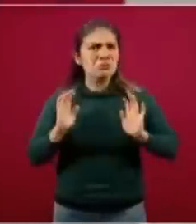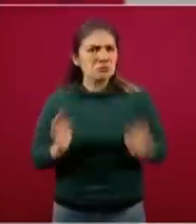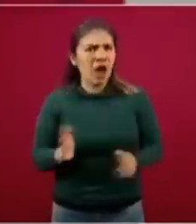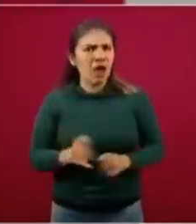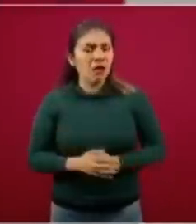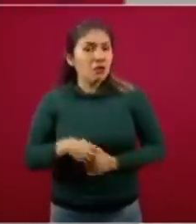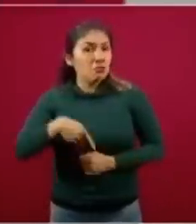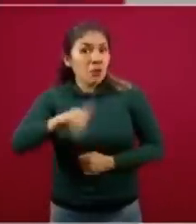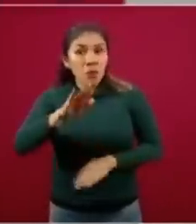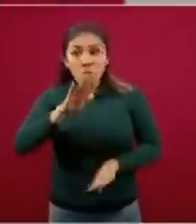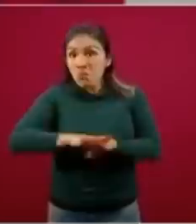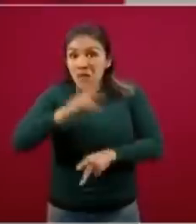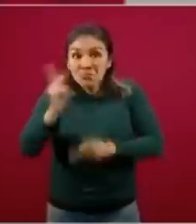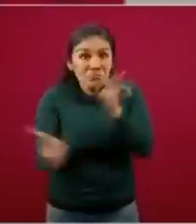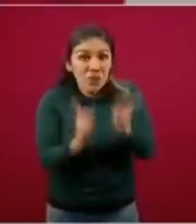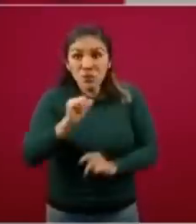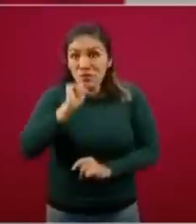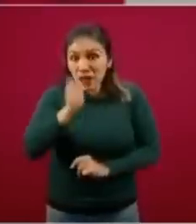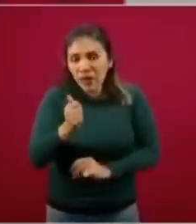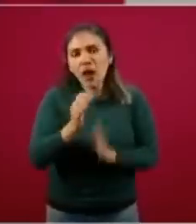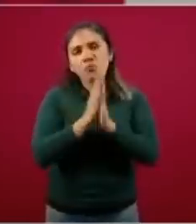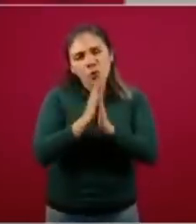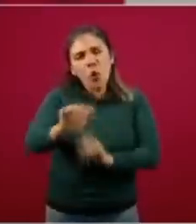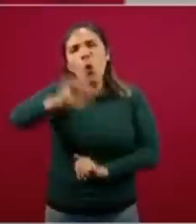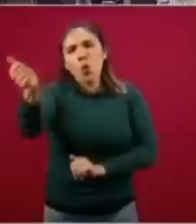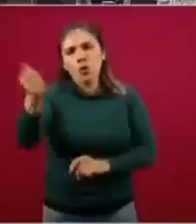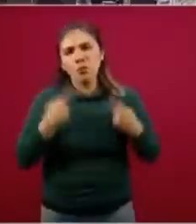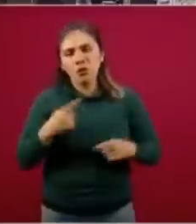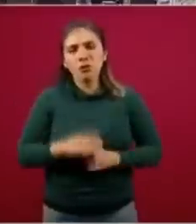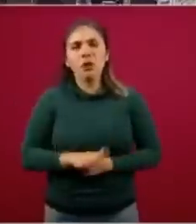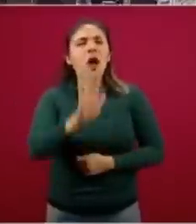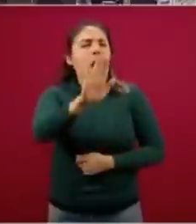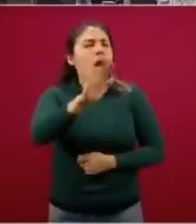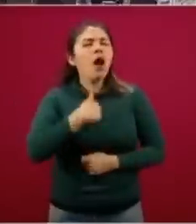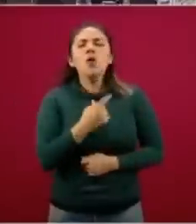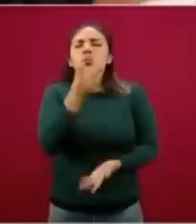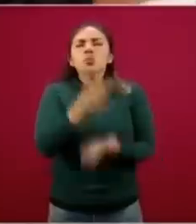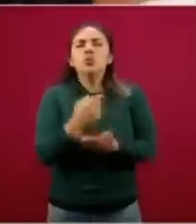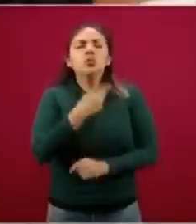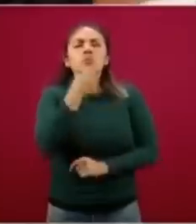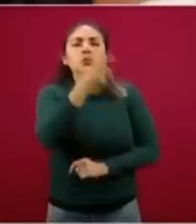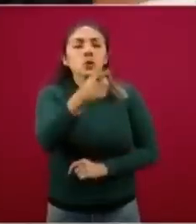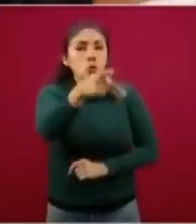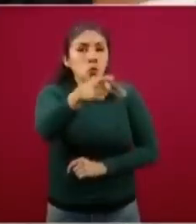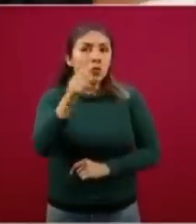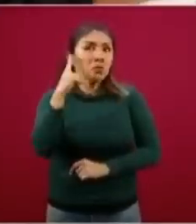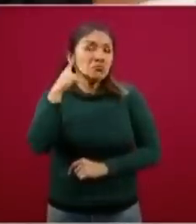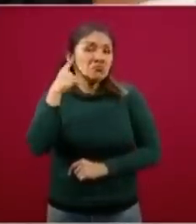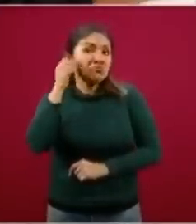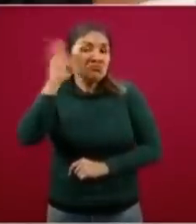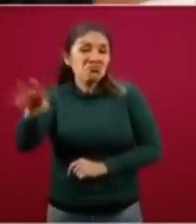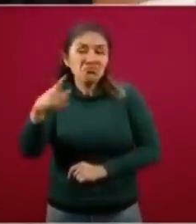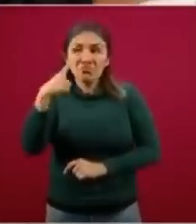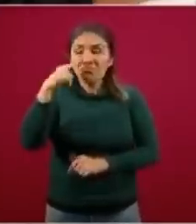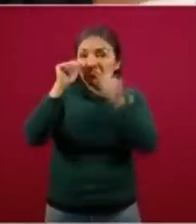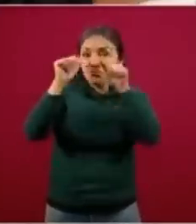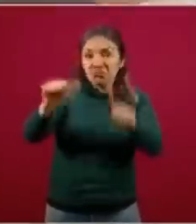no tiene más preguntas yo simplemente le diría o sea ni los ve ni los oye